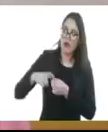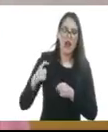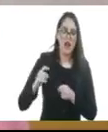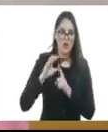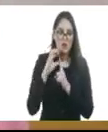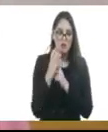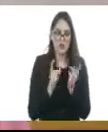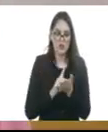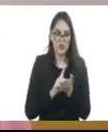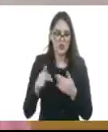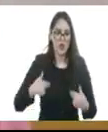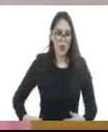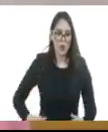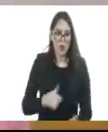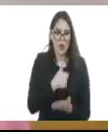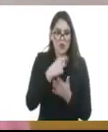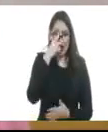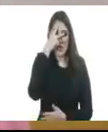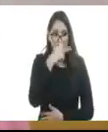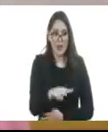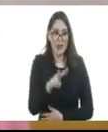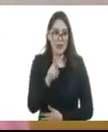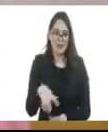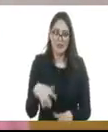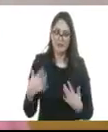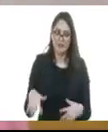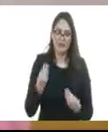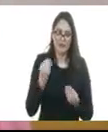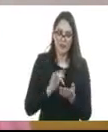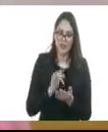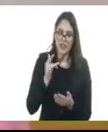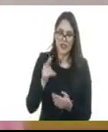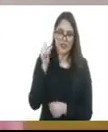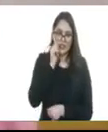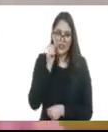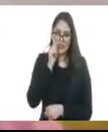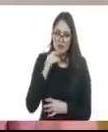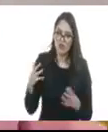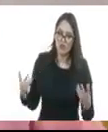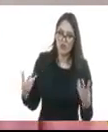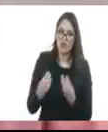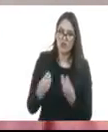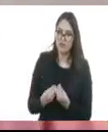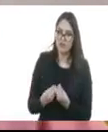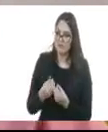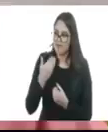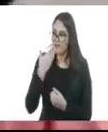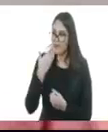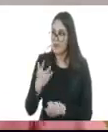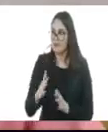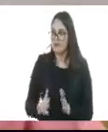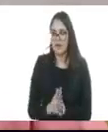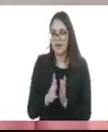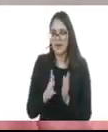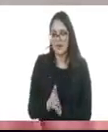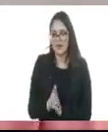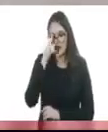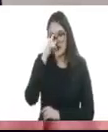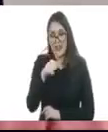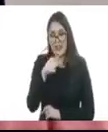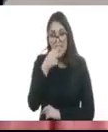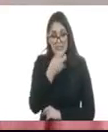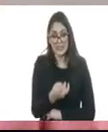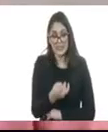de la Ciudad de México, siempre una aliada tan importante en todas estas luchas y en todas estas